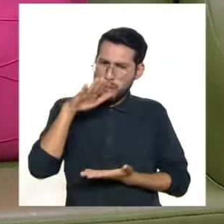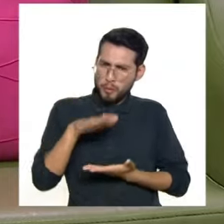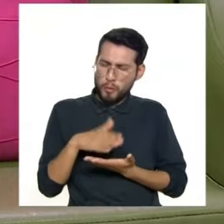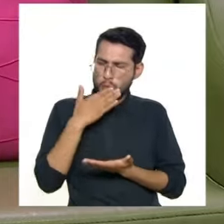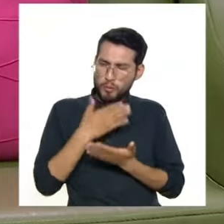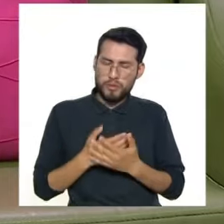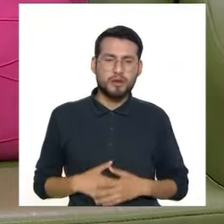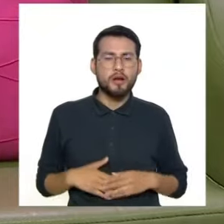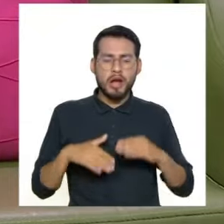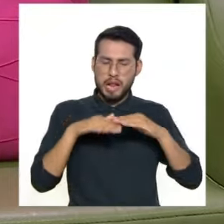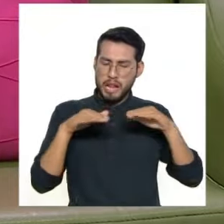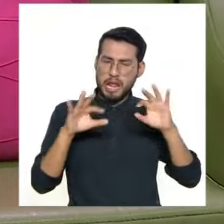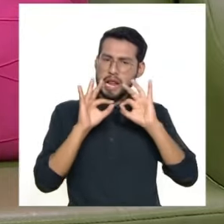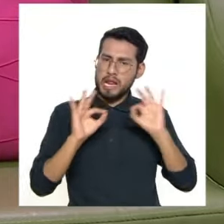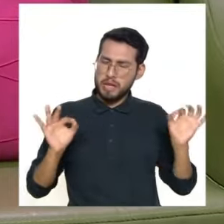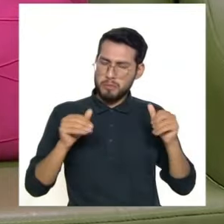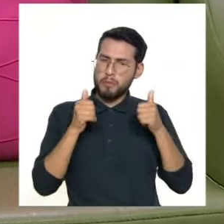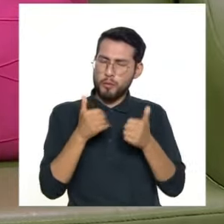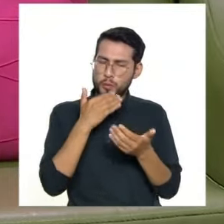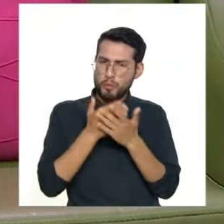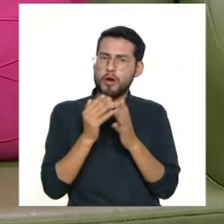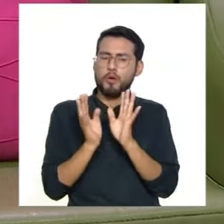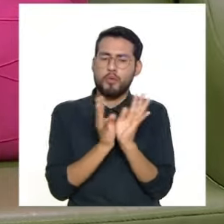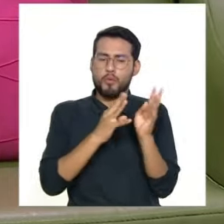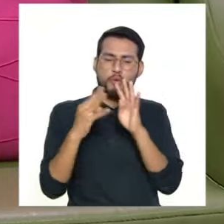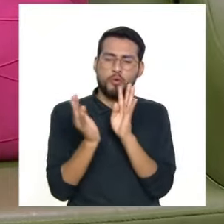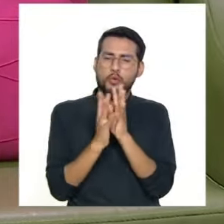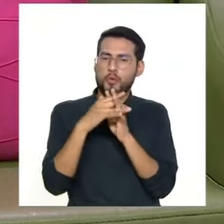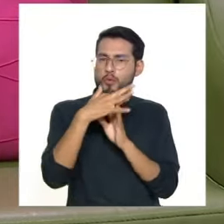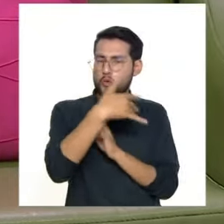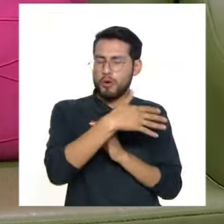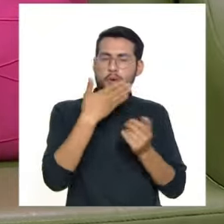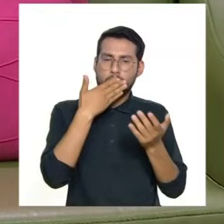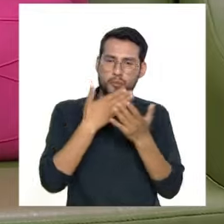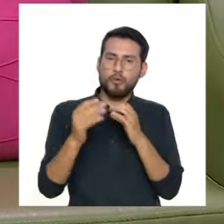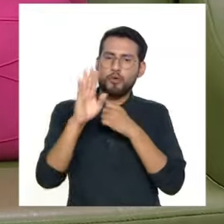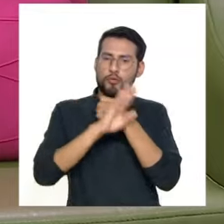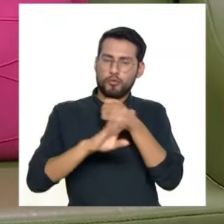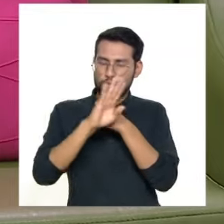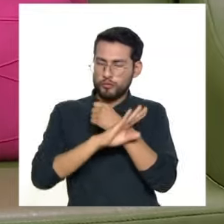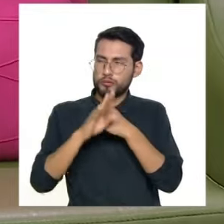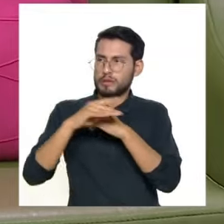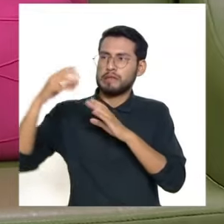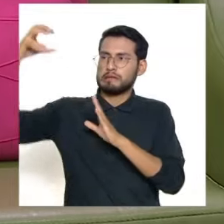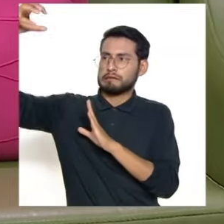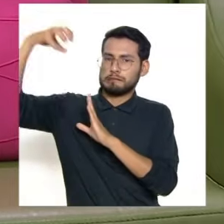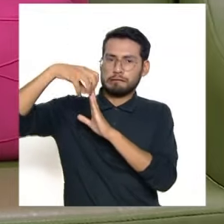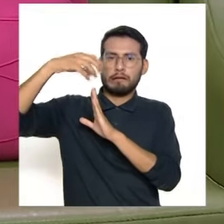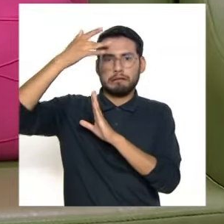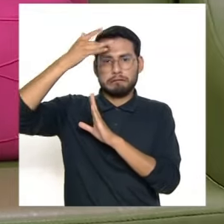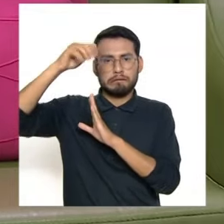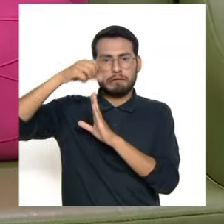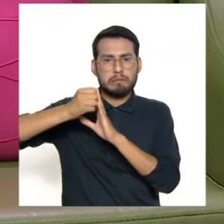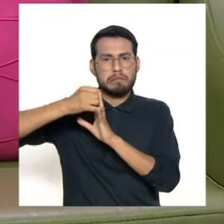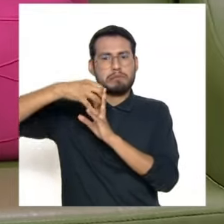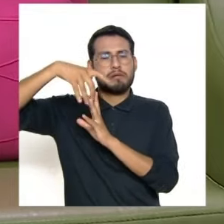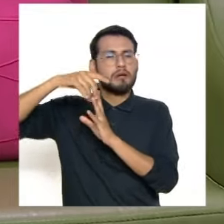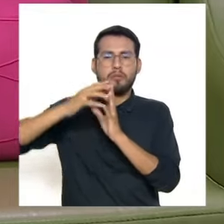inflamación lo mantienen limpio y lo mantienen poco permeable a la aparición o a la a la al a la